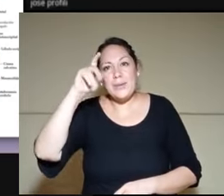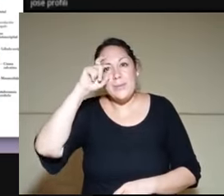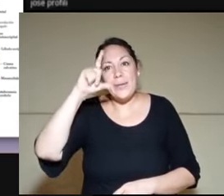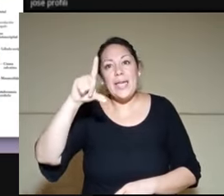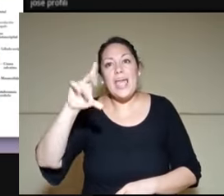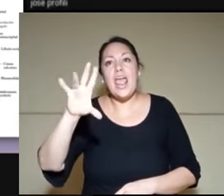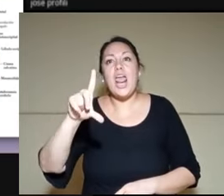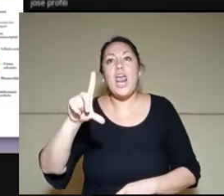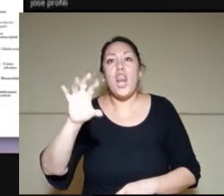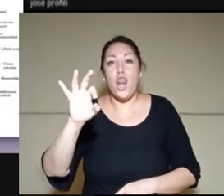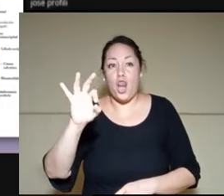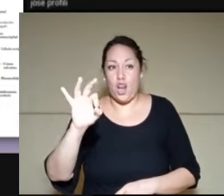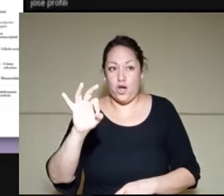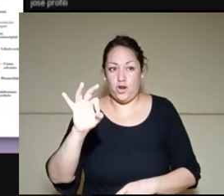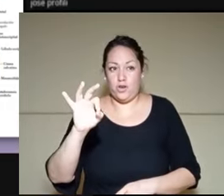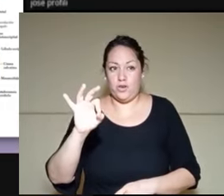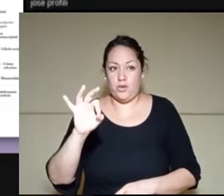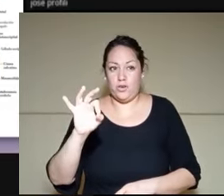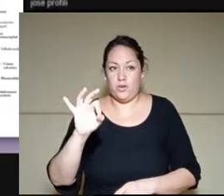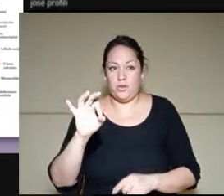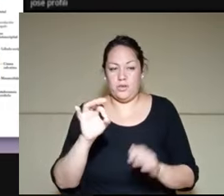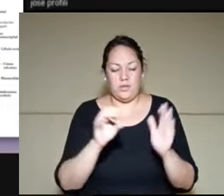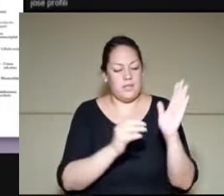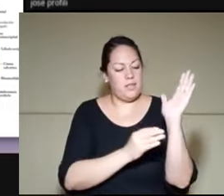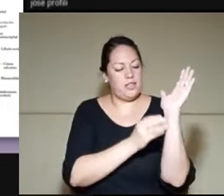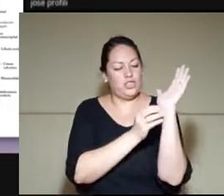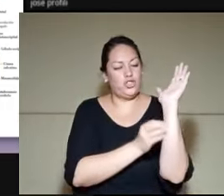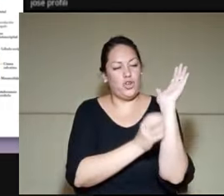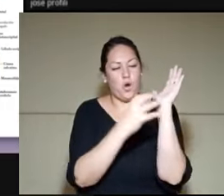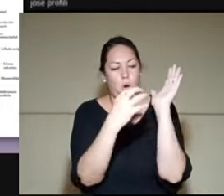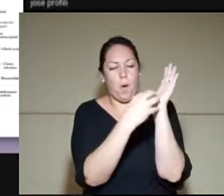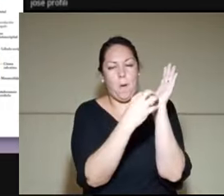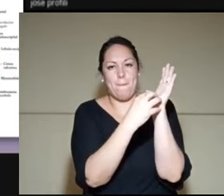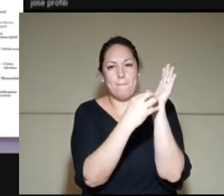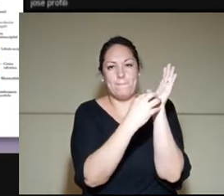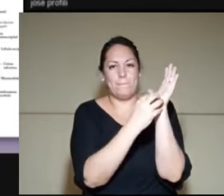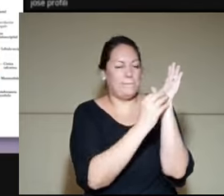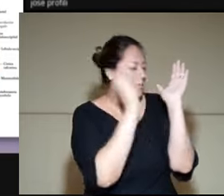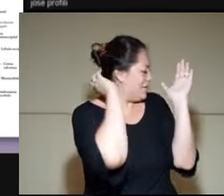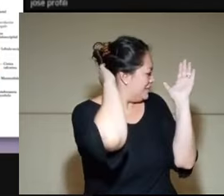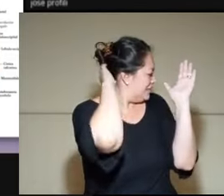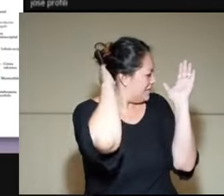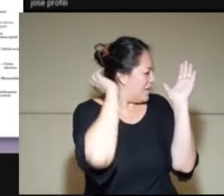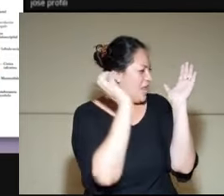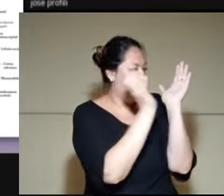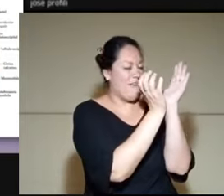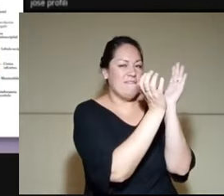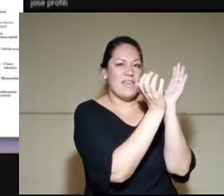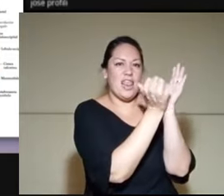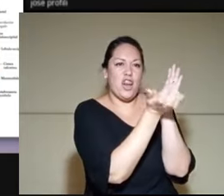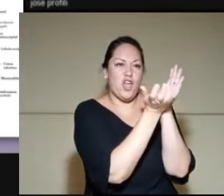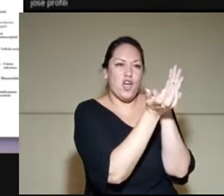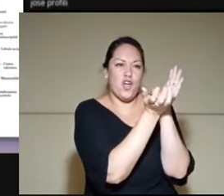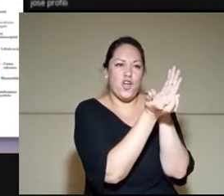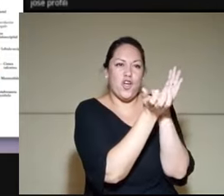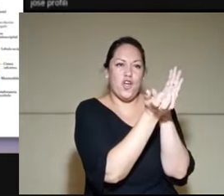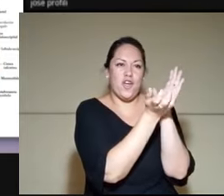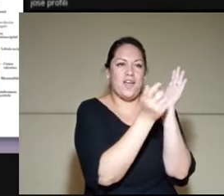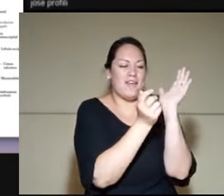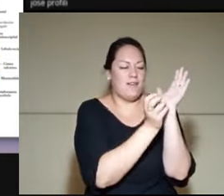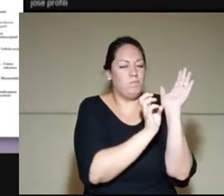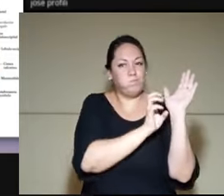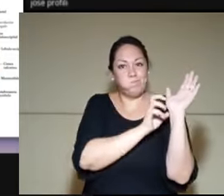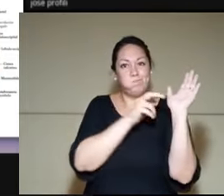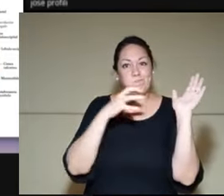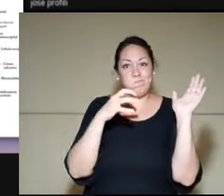fíjense, bien que tapa el piso del cerebelo, ¿no es cierto?, en la parte posterior, y el piso del cerebelo